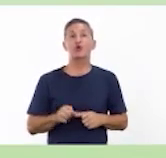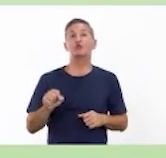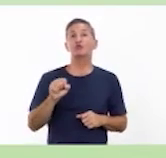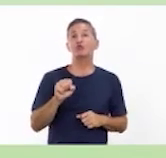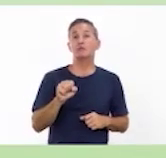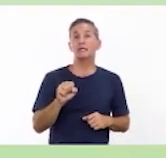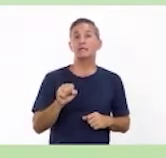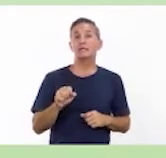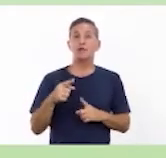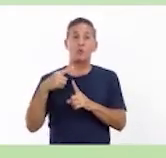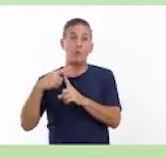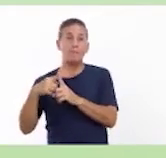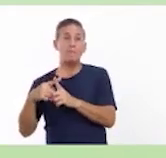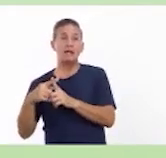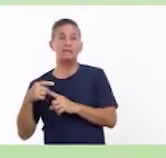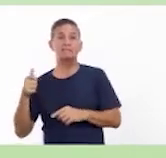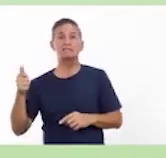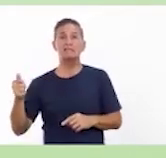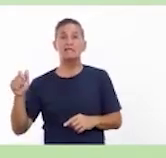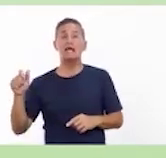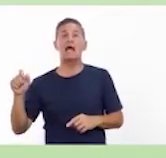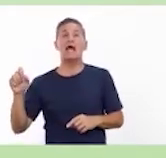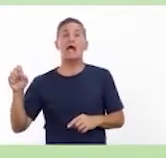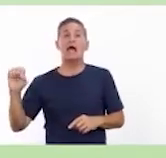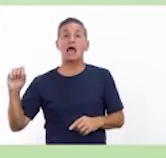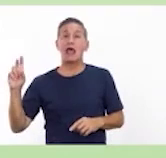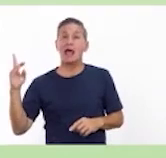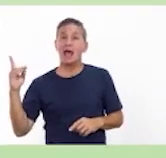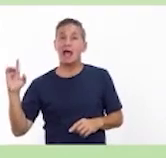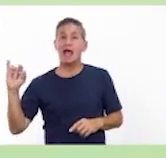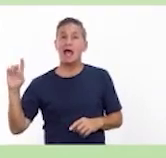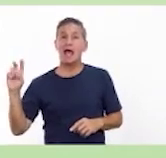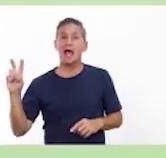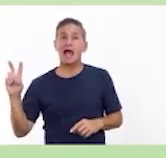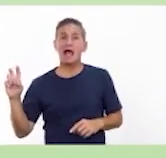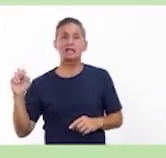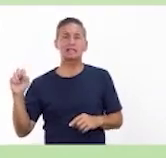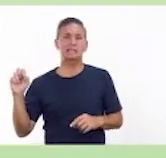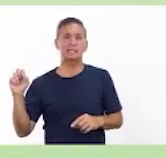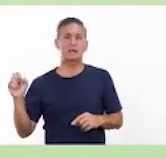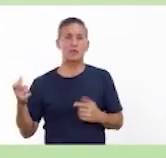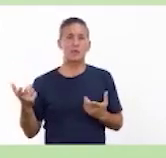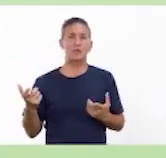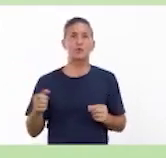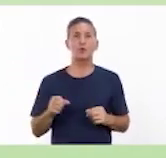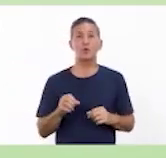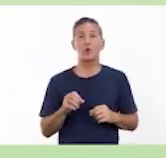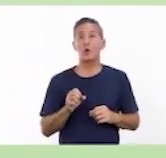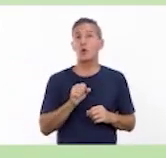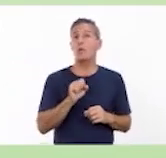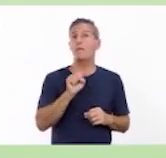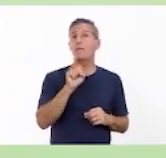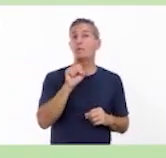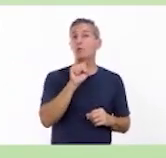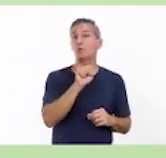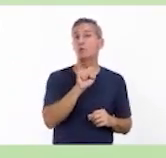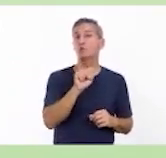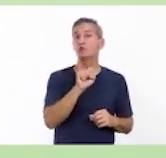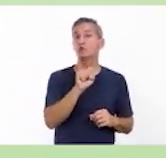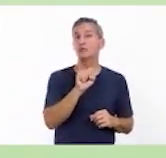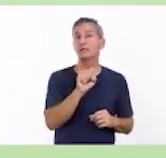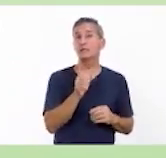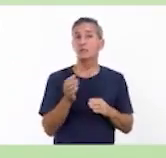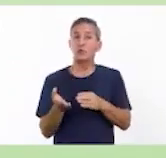Sustantivo más adjetivo que lo modifique. Habrá fiestas populares el próximo fin de semana. Por un sustantivo